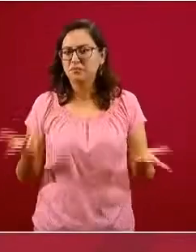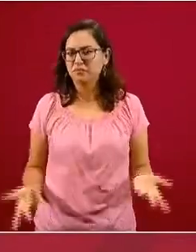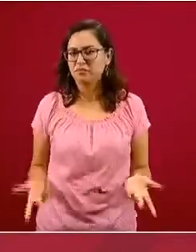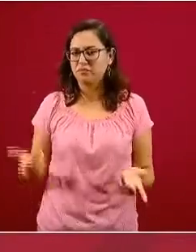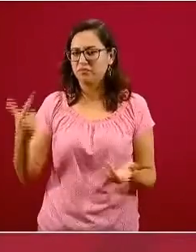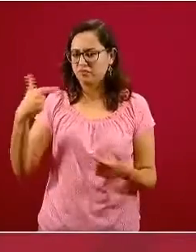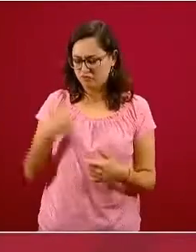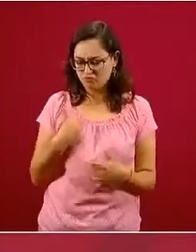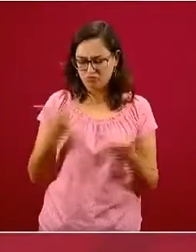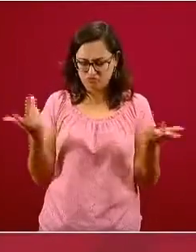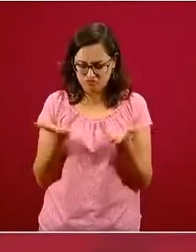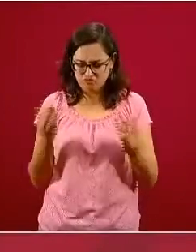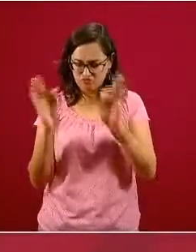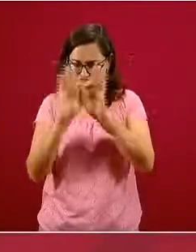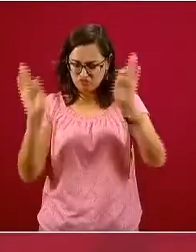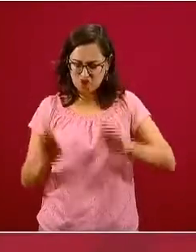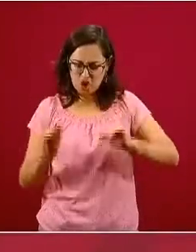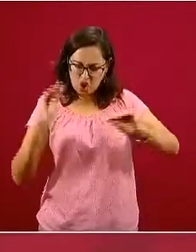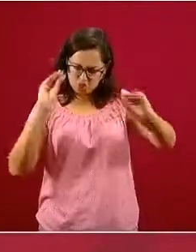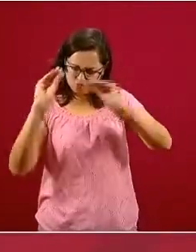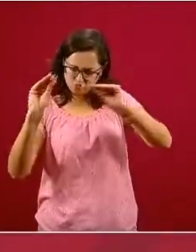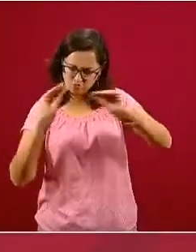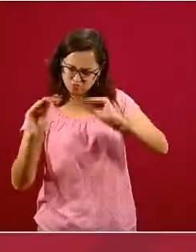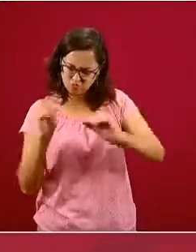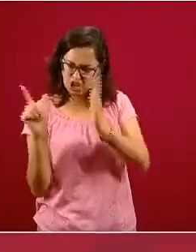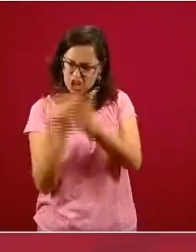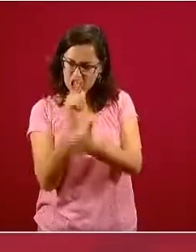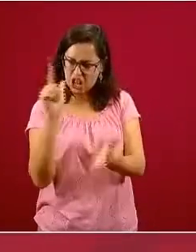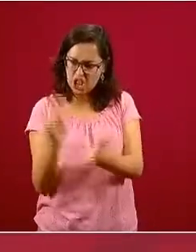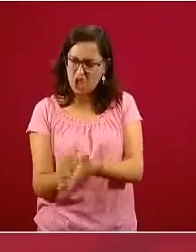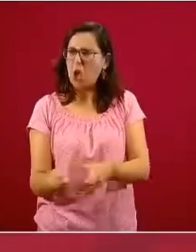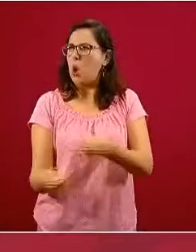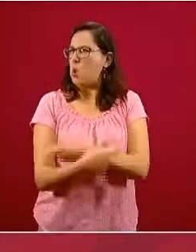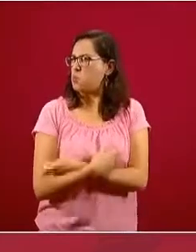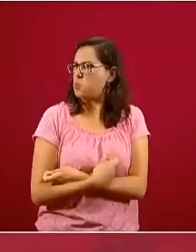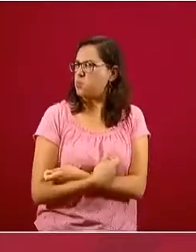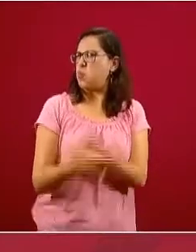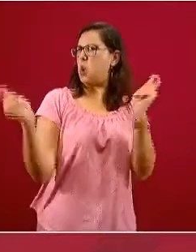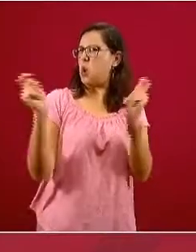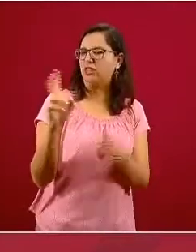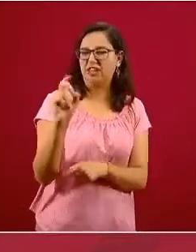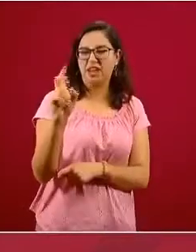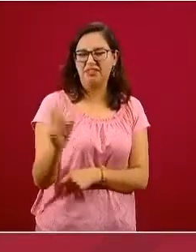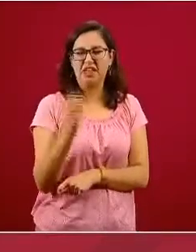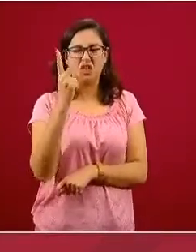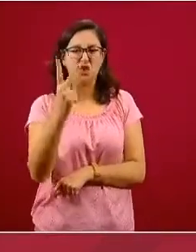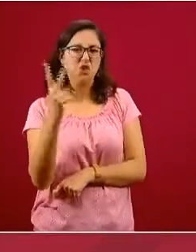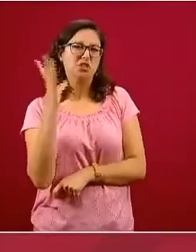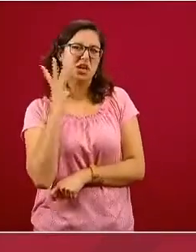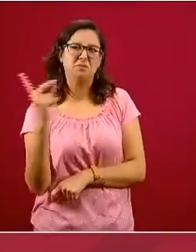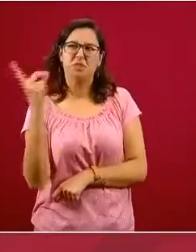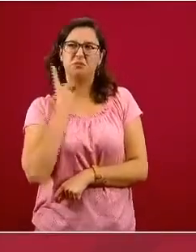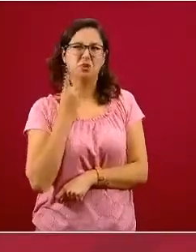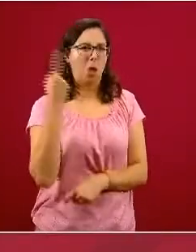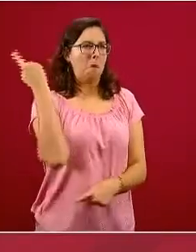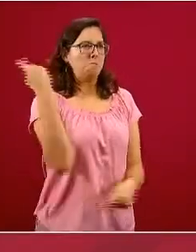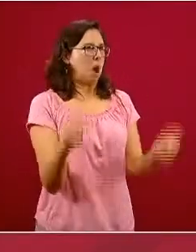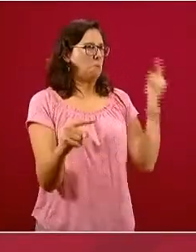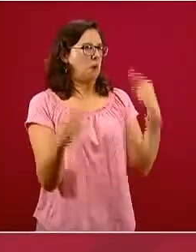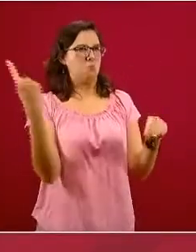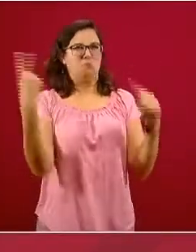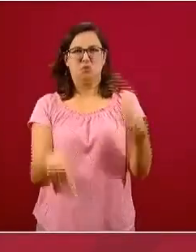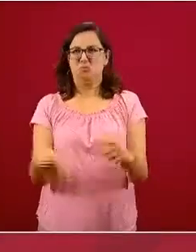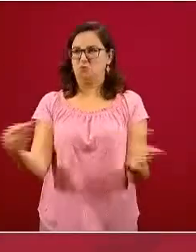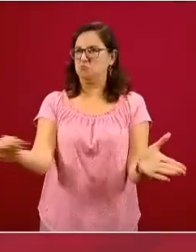que yo mandé a hacer un formato de ley y que lo distribuí en los 32 congresos estatales, dando instrucciones a